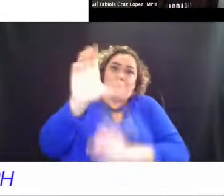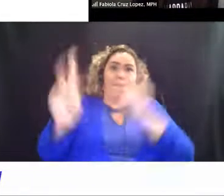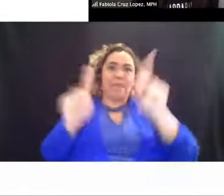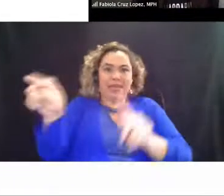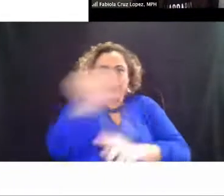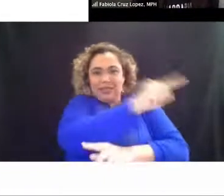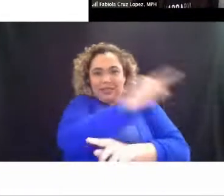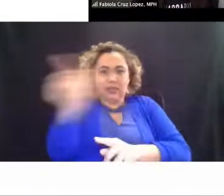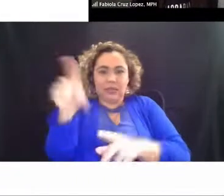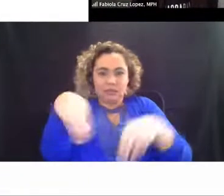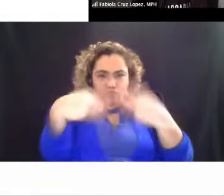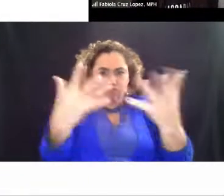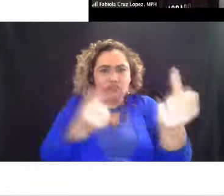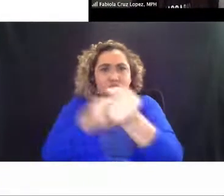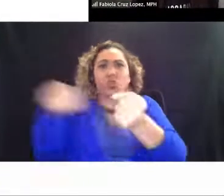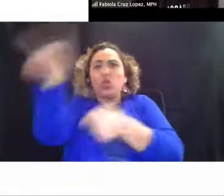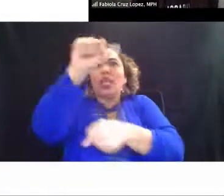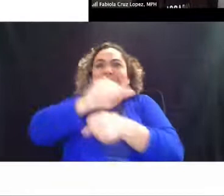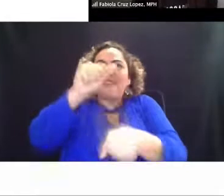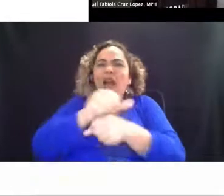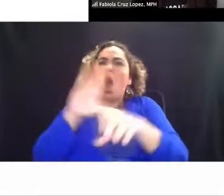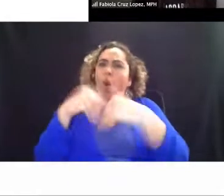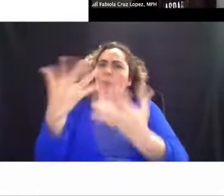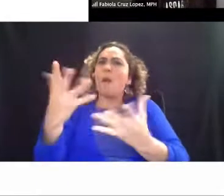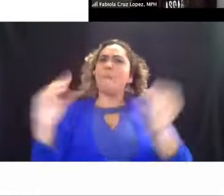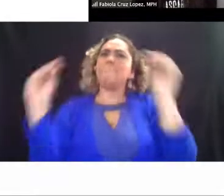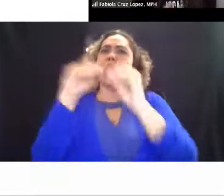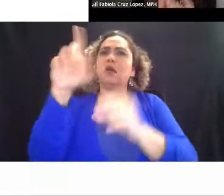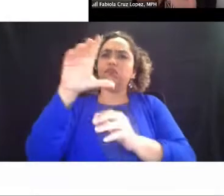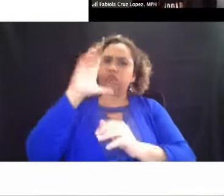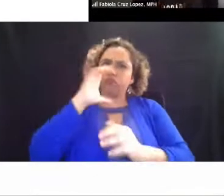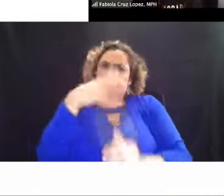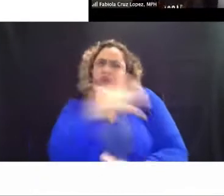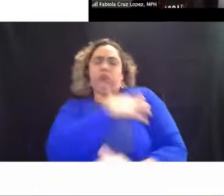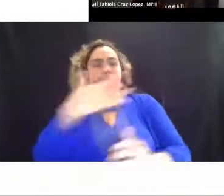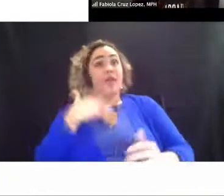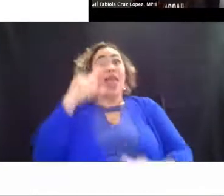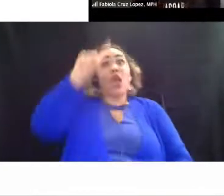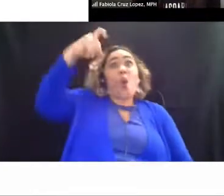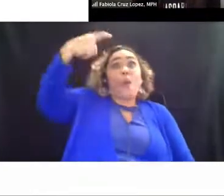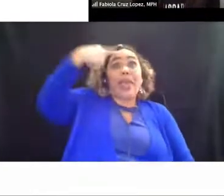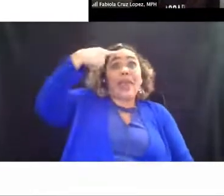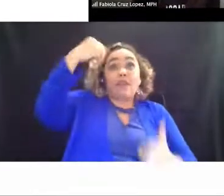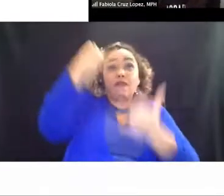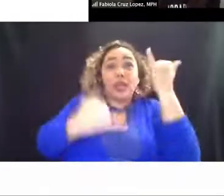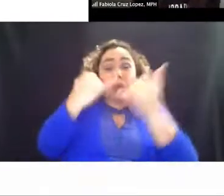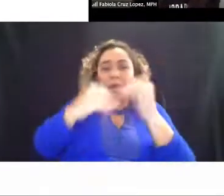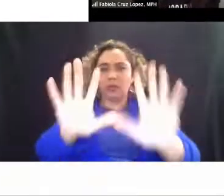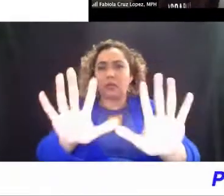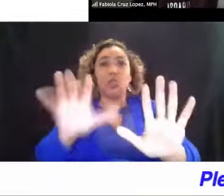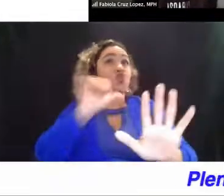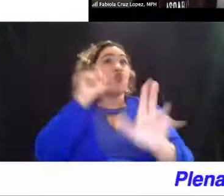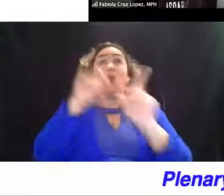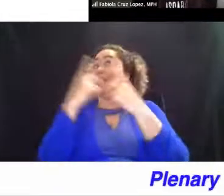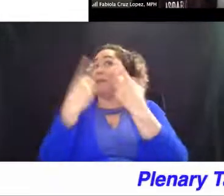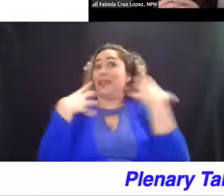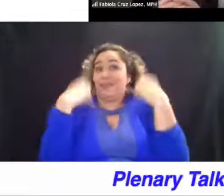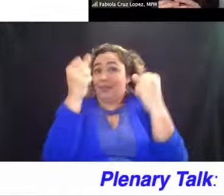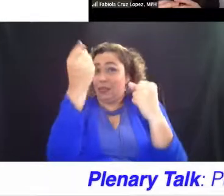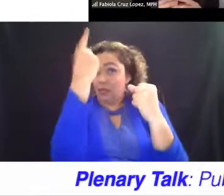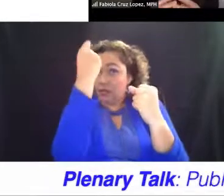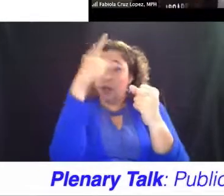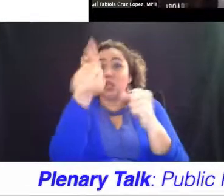personas, la fuerza laboral y finalmente el gobierno. Dije gobierno. No departamento de salud. Cuando uno